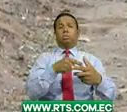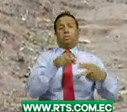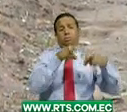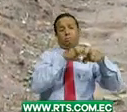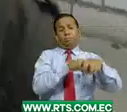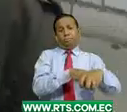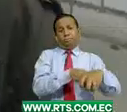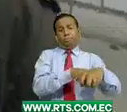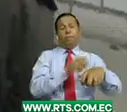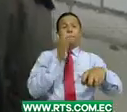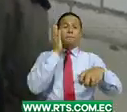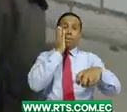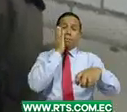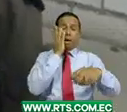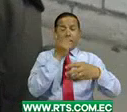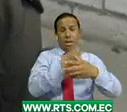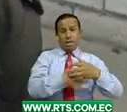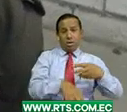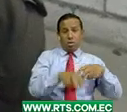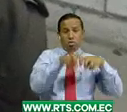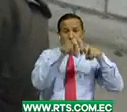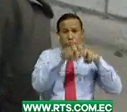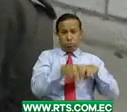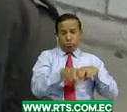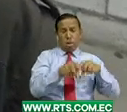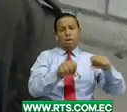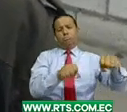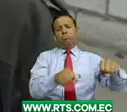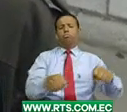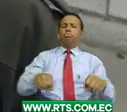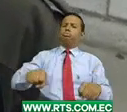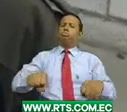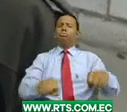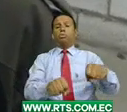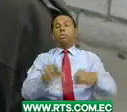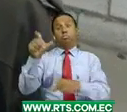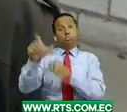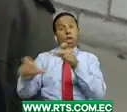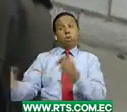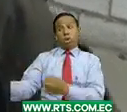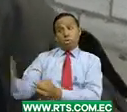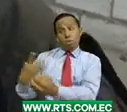una moto. Según versiones de los ciudadanos del lugar, indican que el vehículo